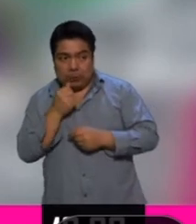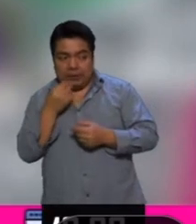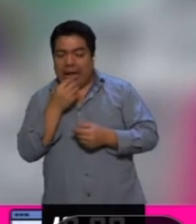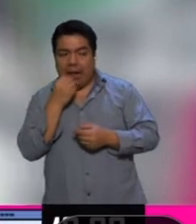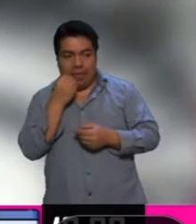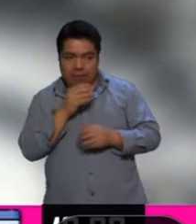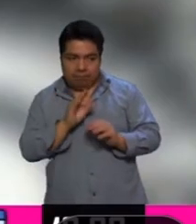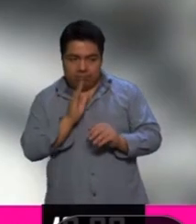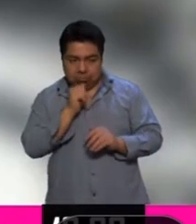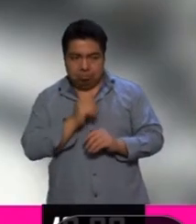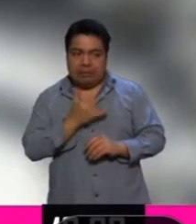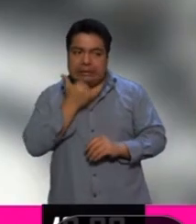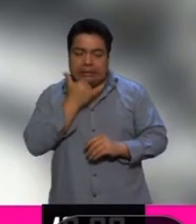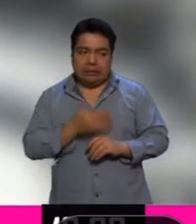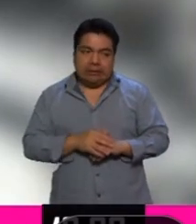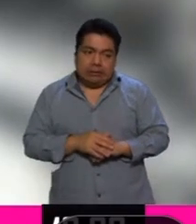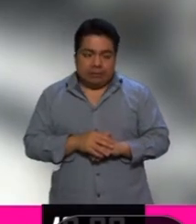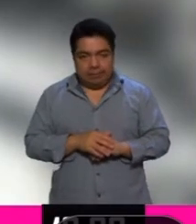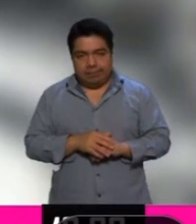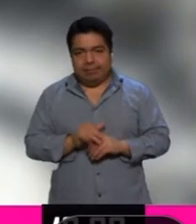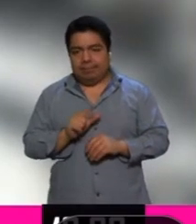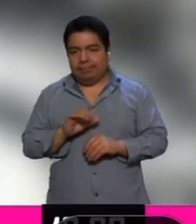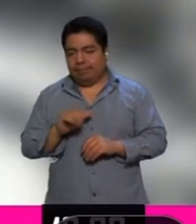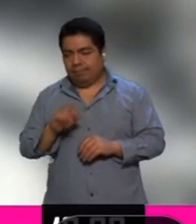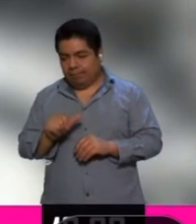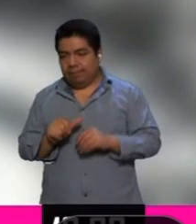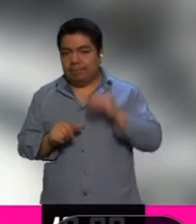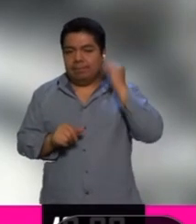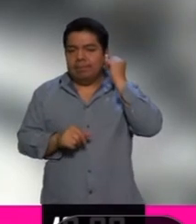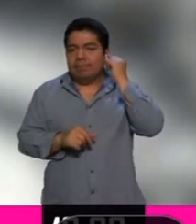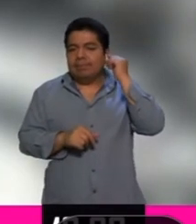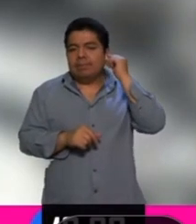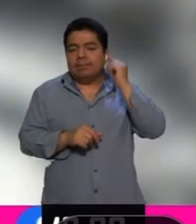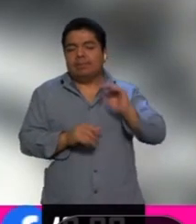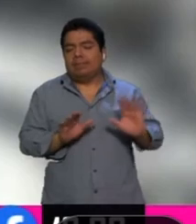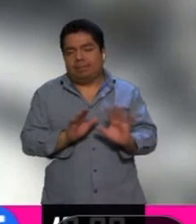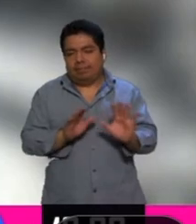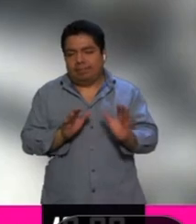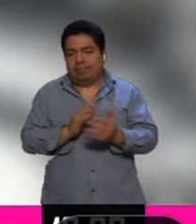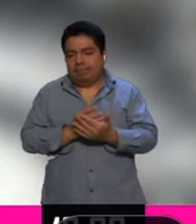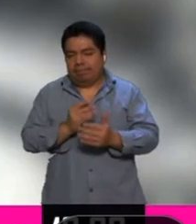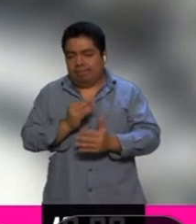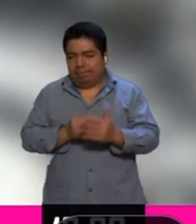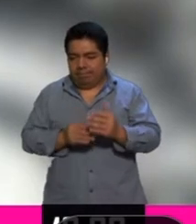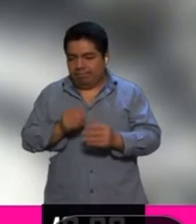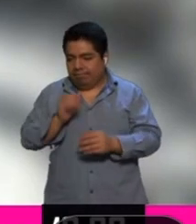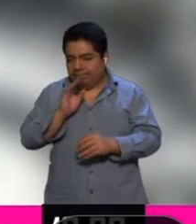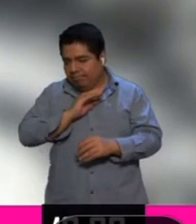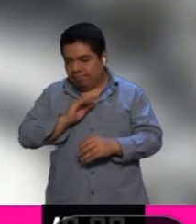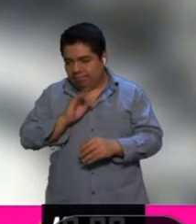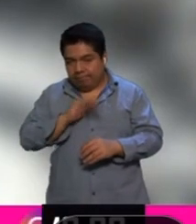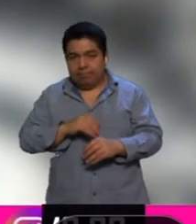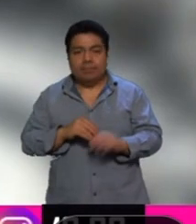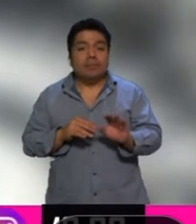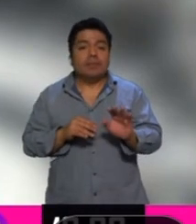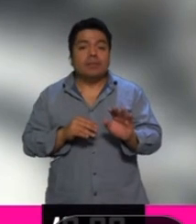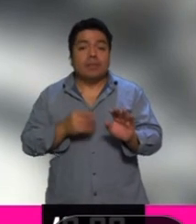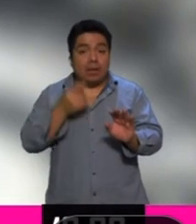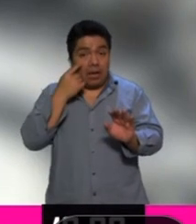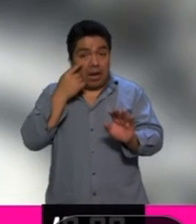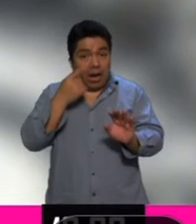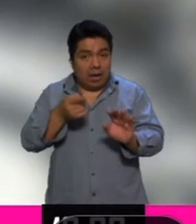babié. Discúlpeme, Alsacia, creo que no le tocó. Oiga, pero no por eso nos va a tirar mala onda. No. Oiga, este,